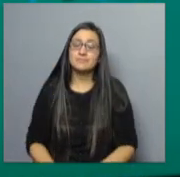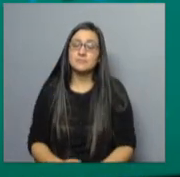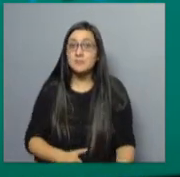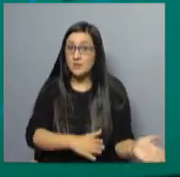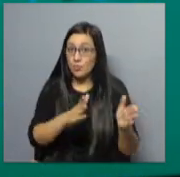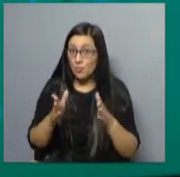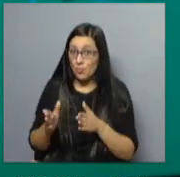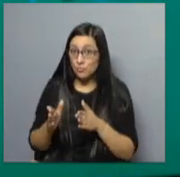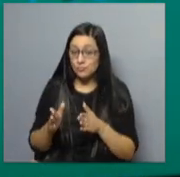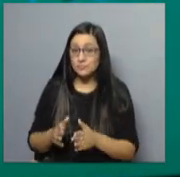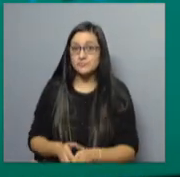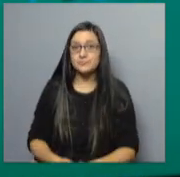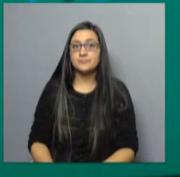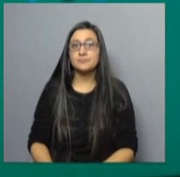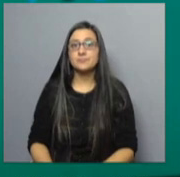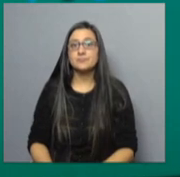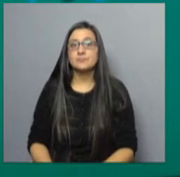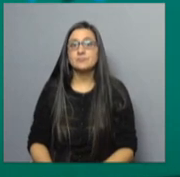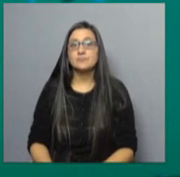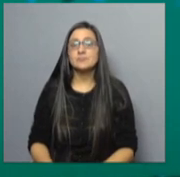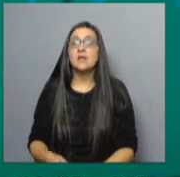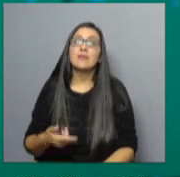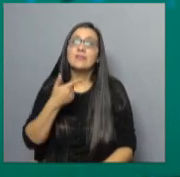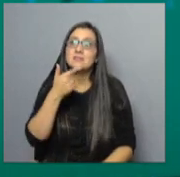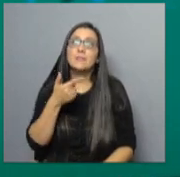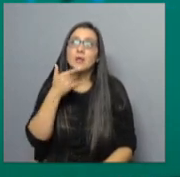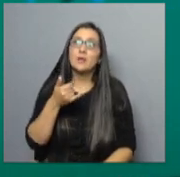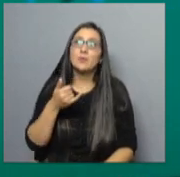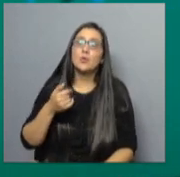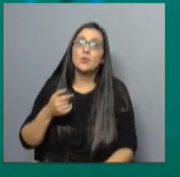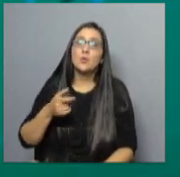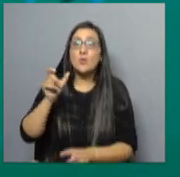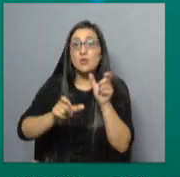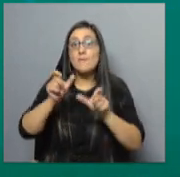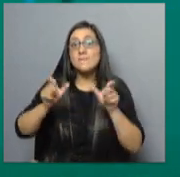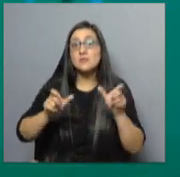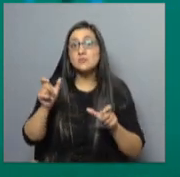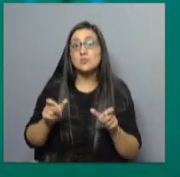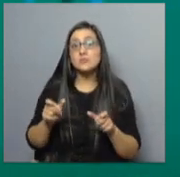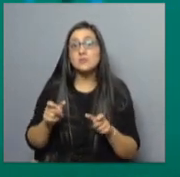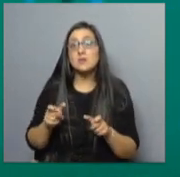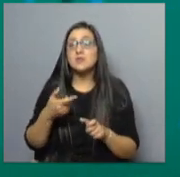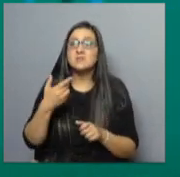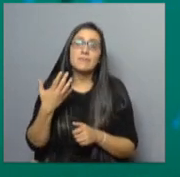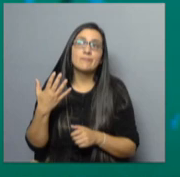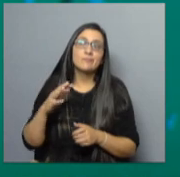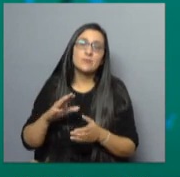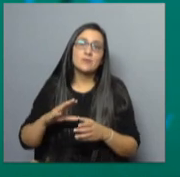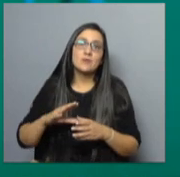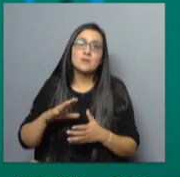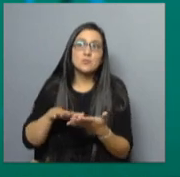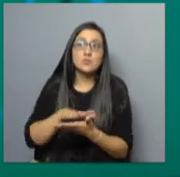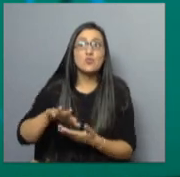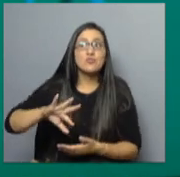la otra cara de la moneda de decidir cuando las personas o las distintas personas sean contextos de delito o no lo sean o